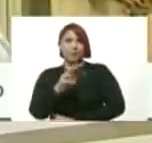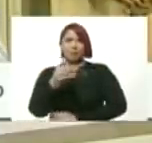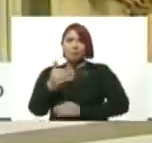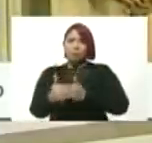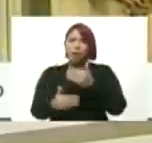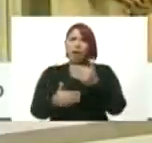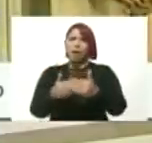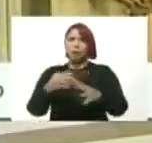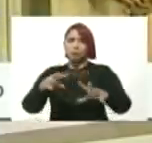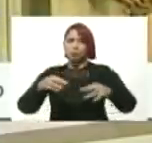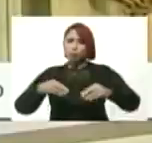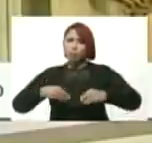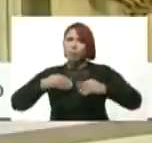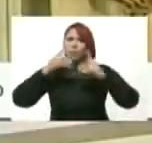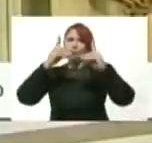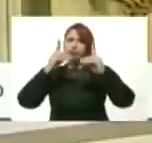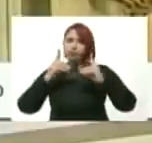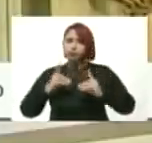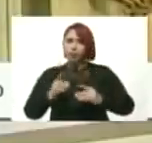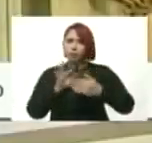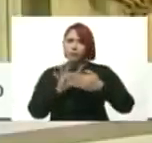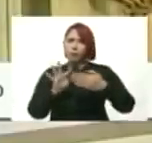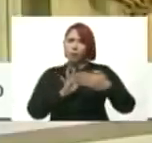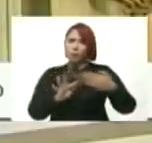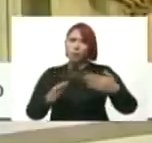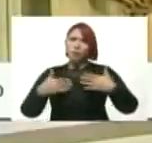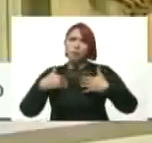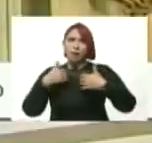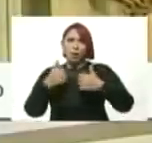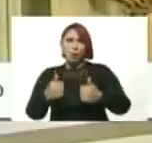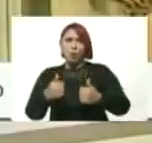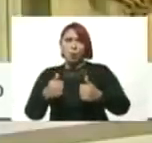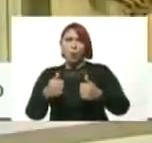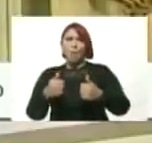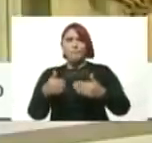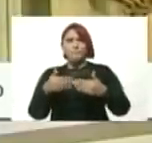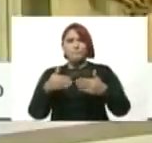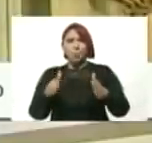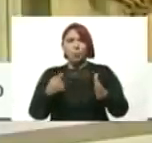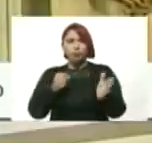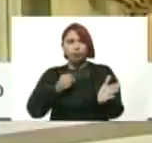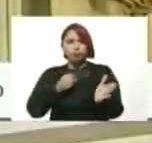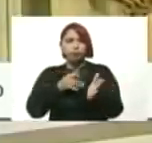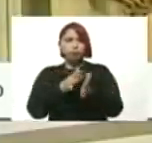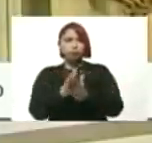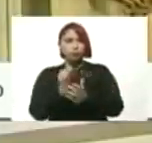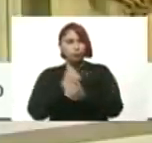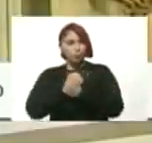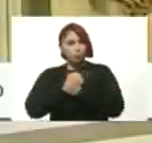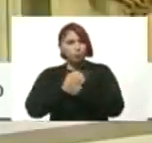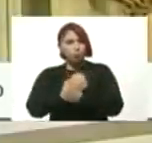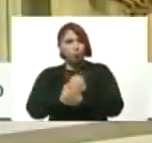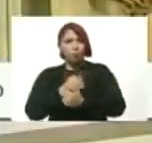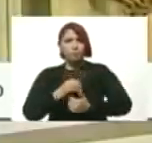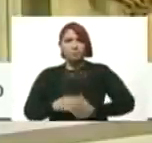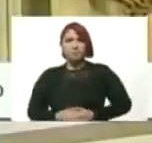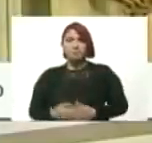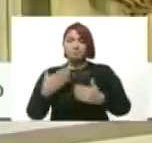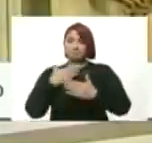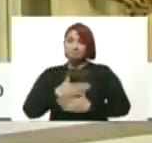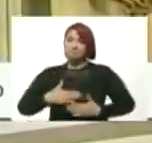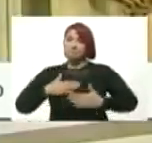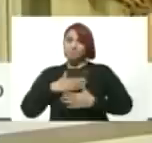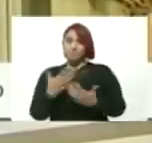tomemos estas decisiones en función de la salud pública gratuita amorosa de calidad